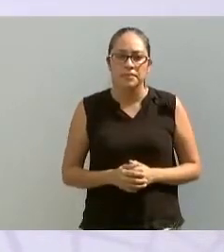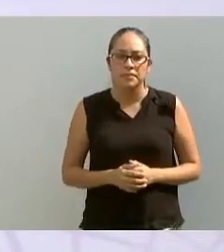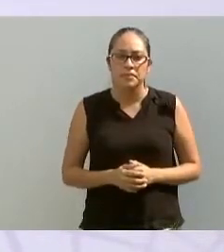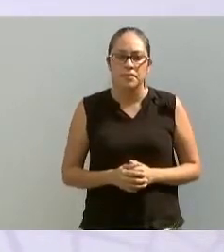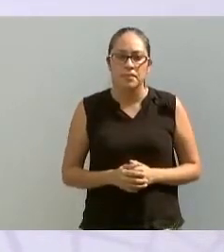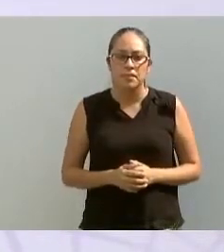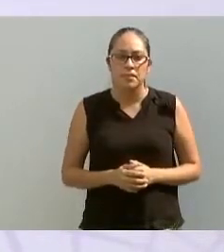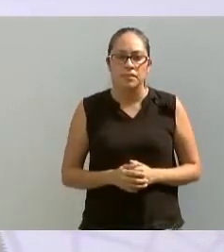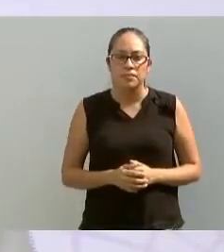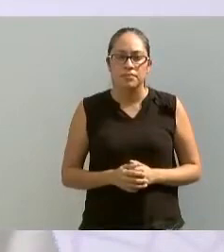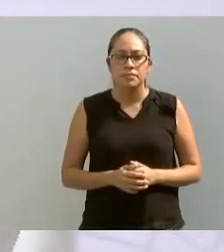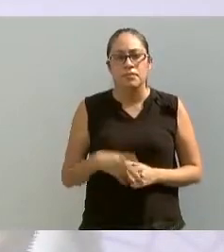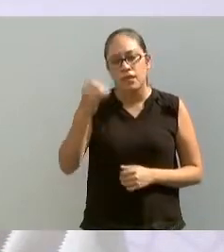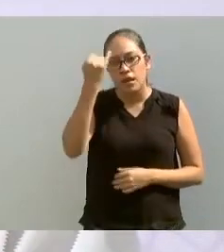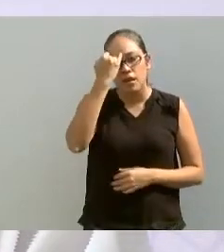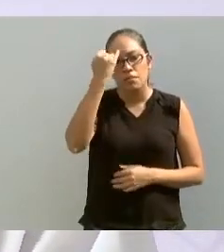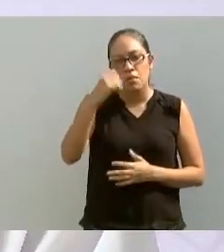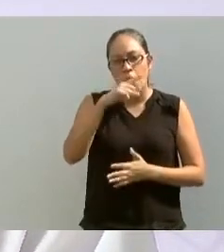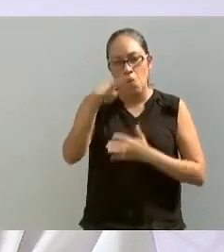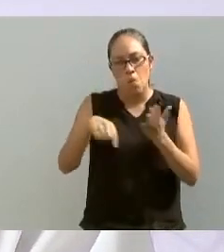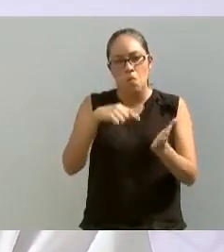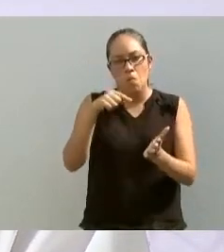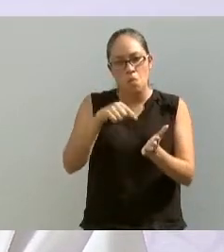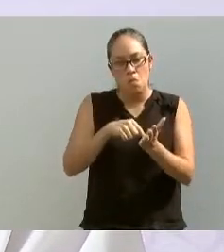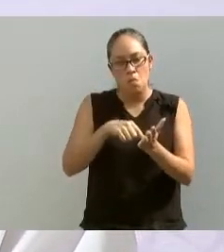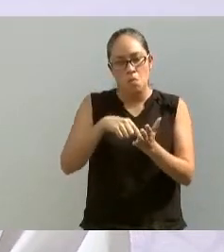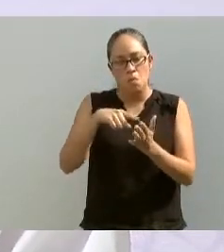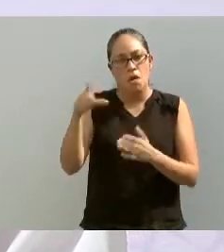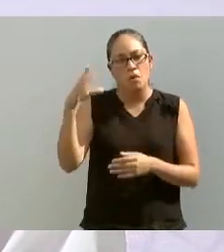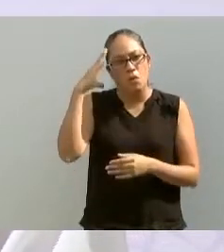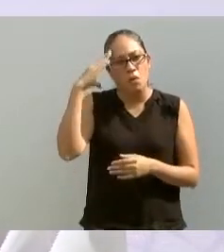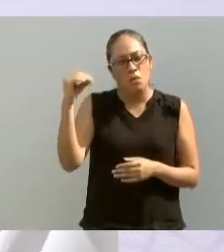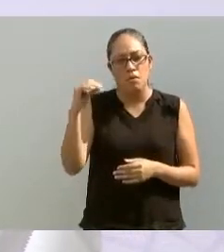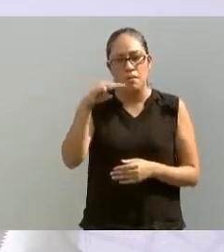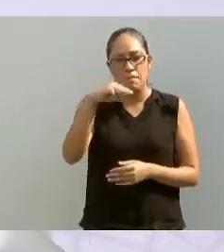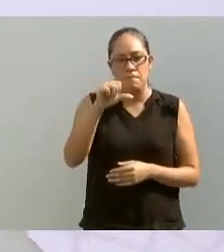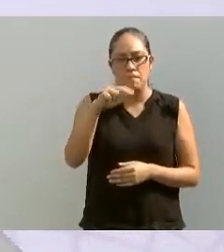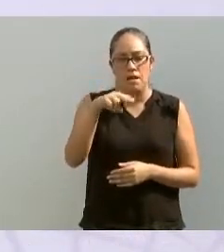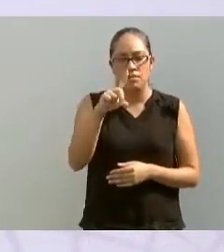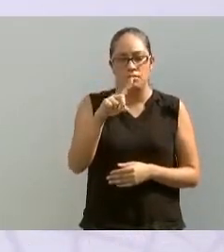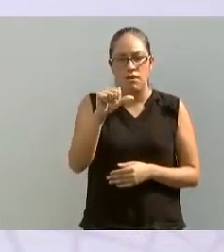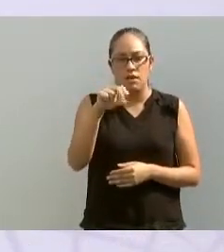un puerto como Manzanillo, en Colima,